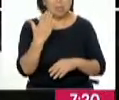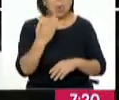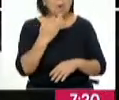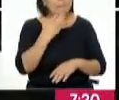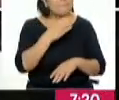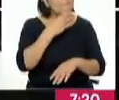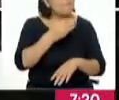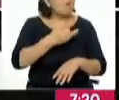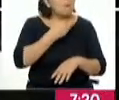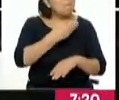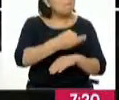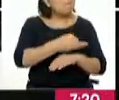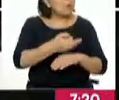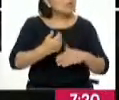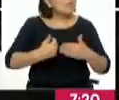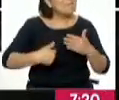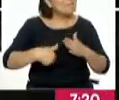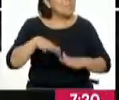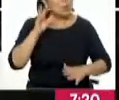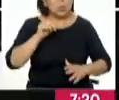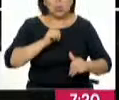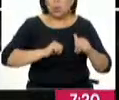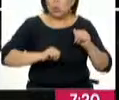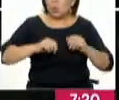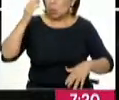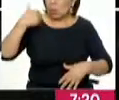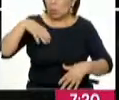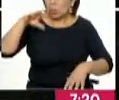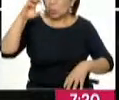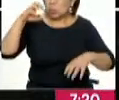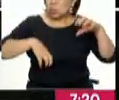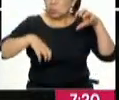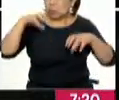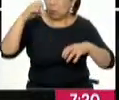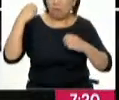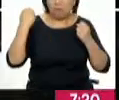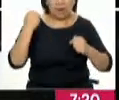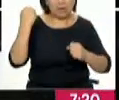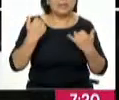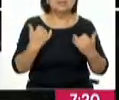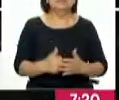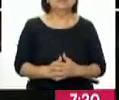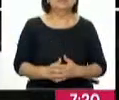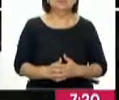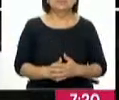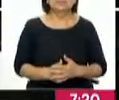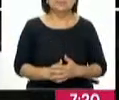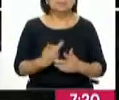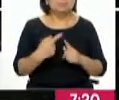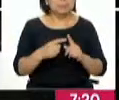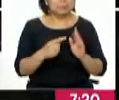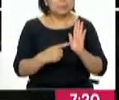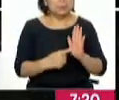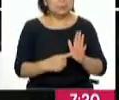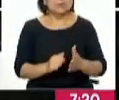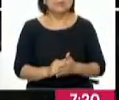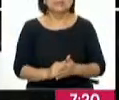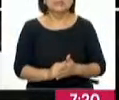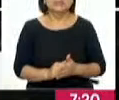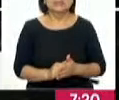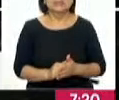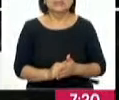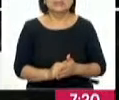las que más embate fuerte han sufrido con temas de lluvias. Y de estas, Guayas y Manabí sin duda